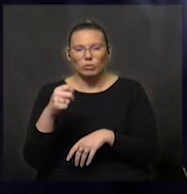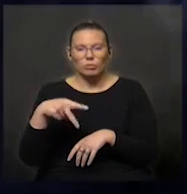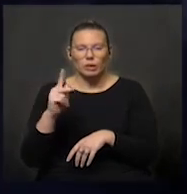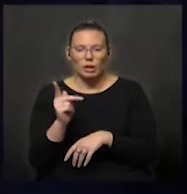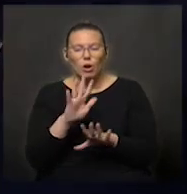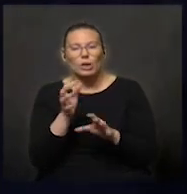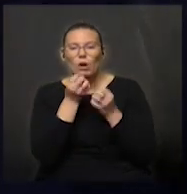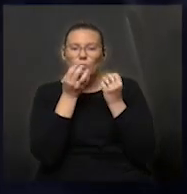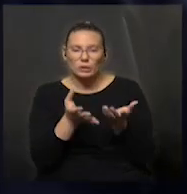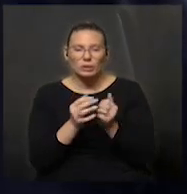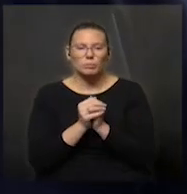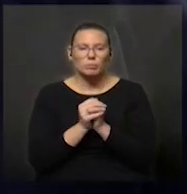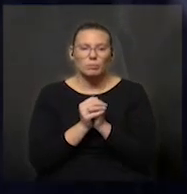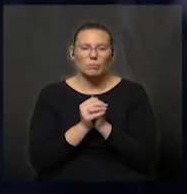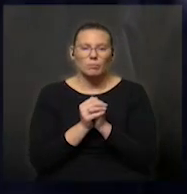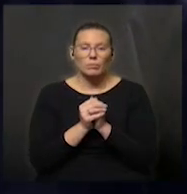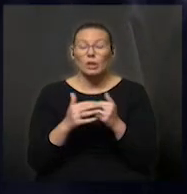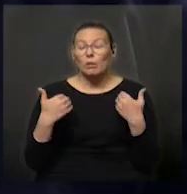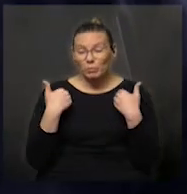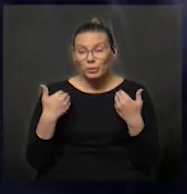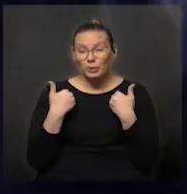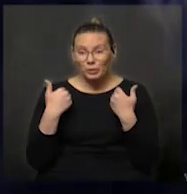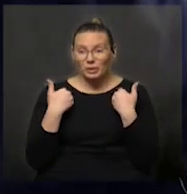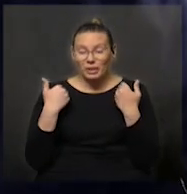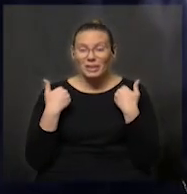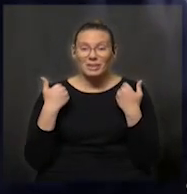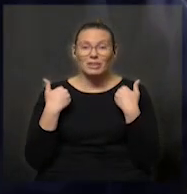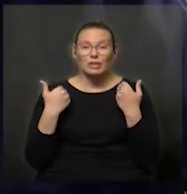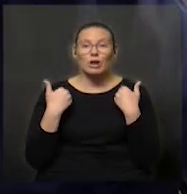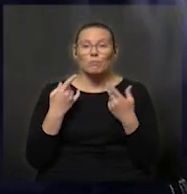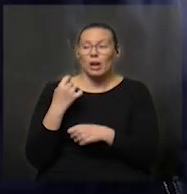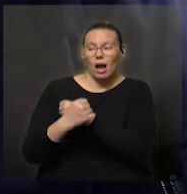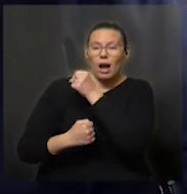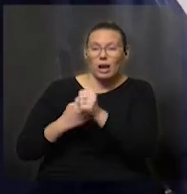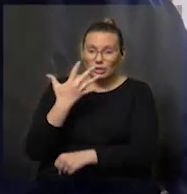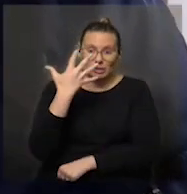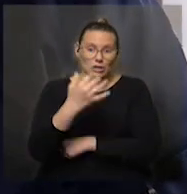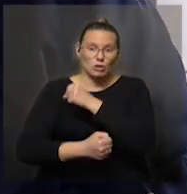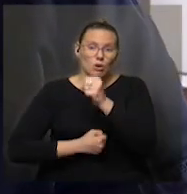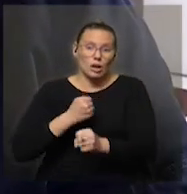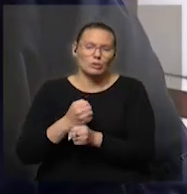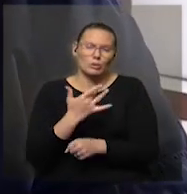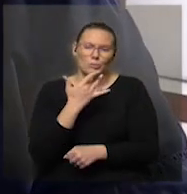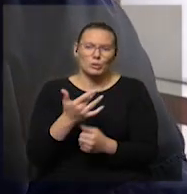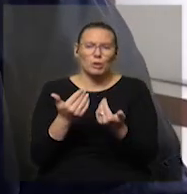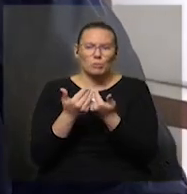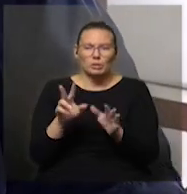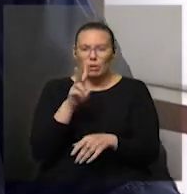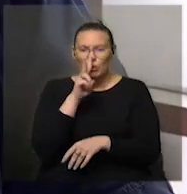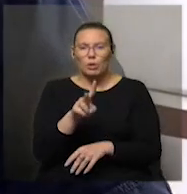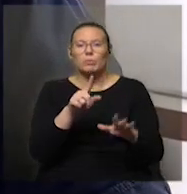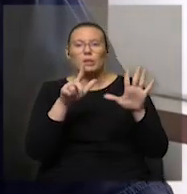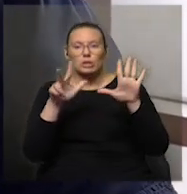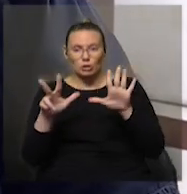Morera. Muy contento en realidad, en parte por bueno, estos años, 5 años hermosos. Nosotros arrancamos en el